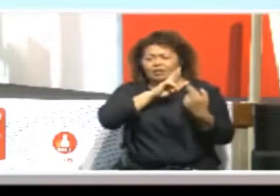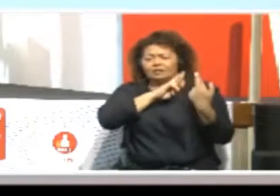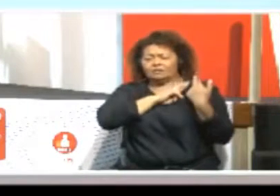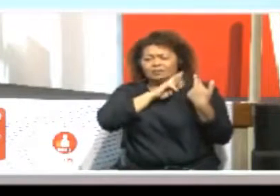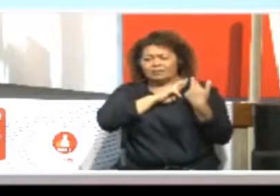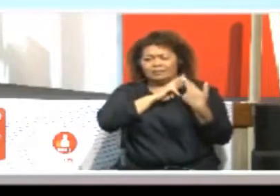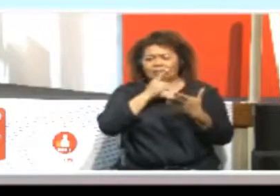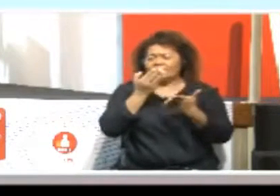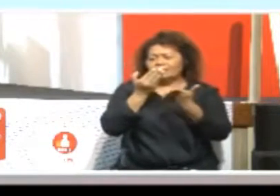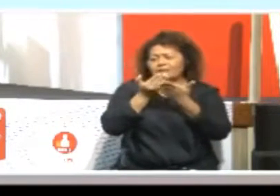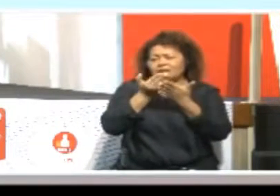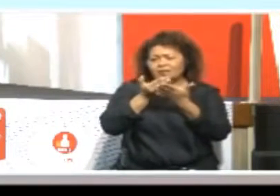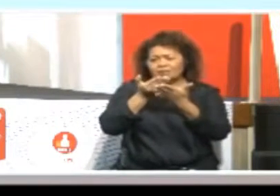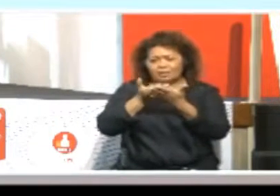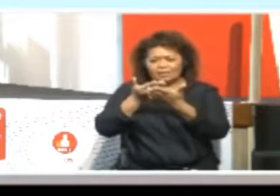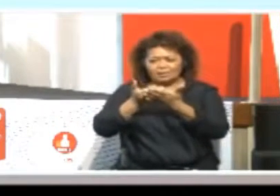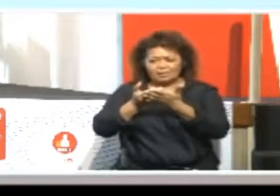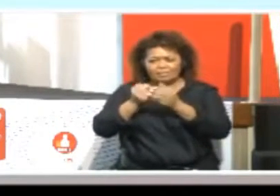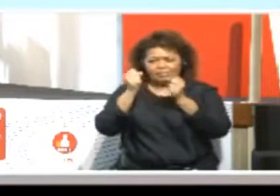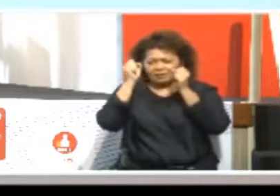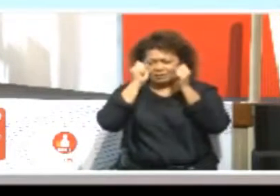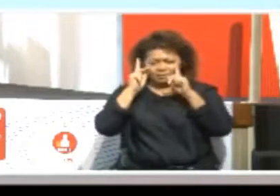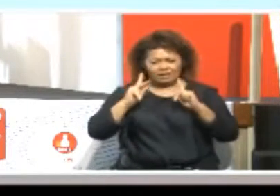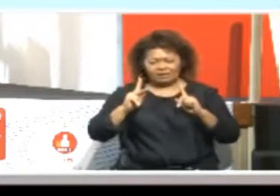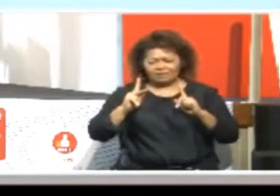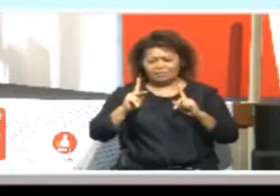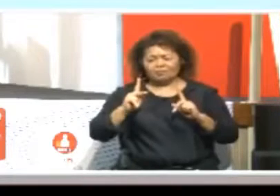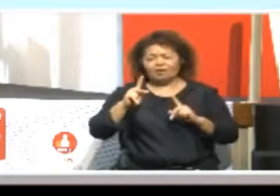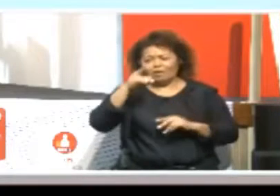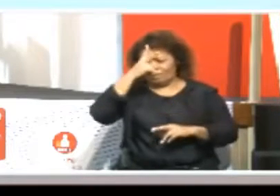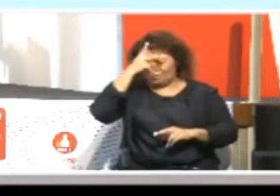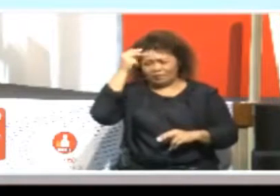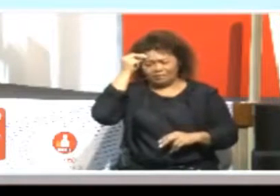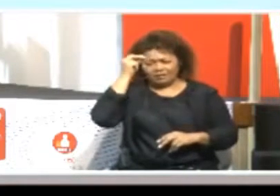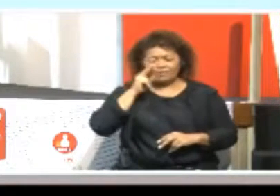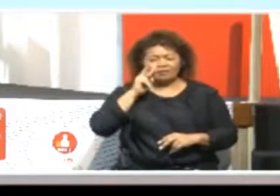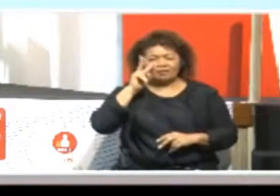vimos que en Colombia había muy bajo nivel de educación de los alcaldes,